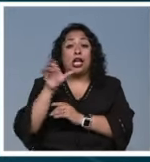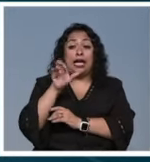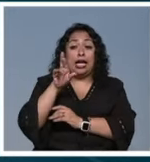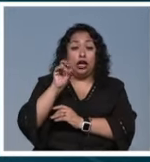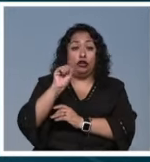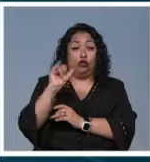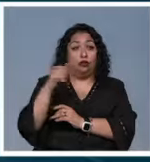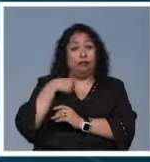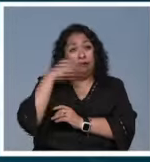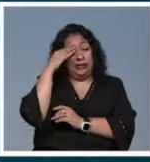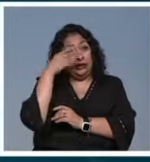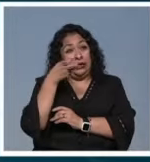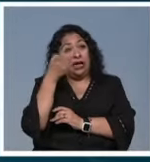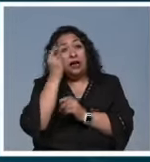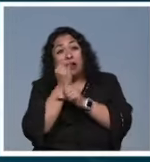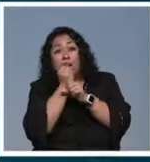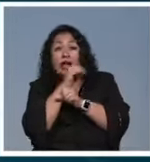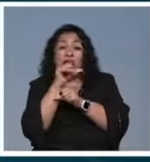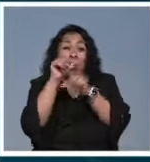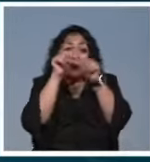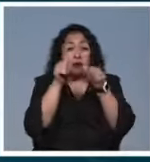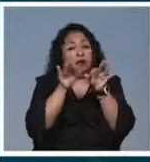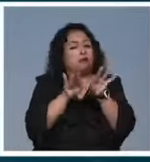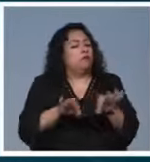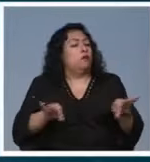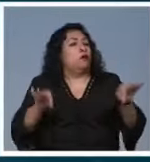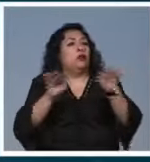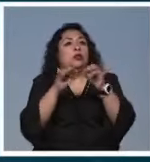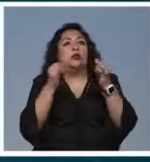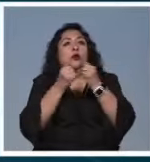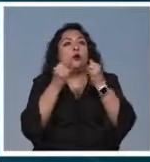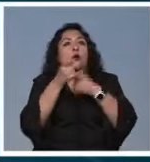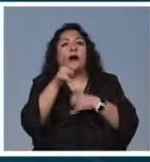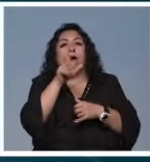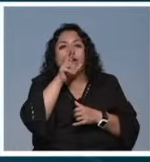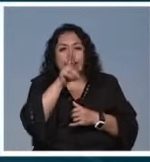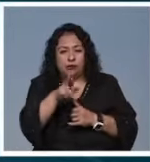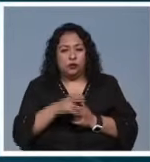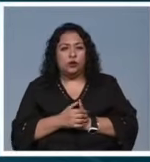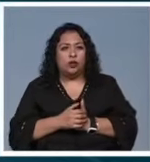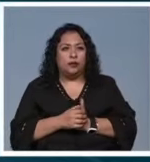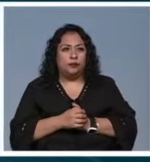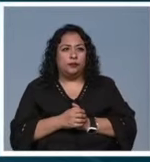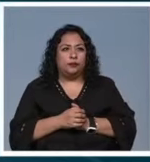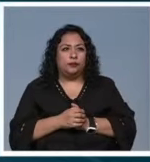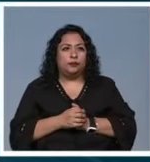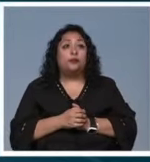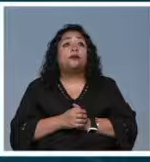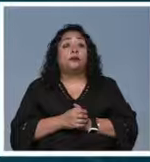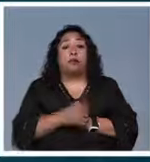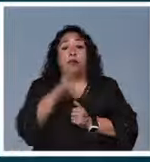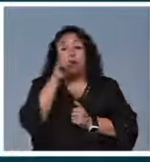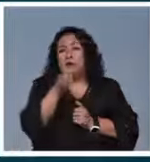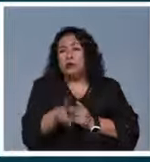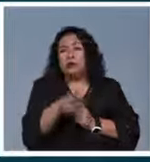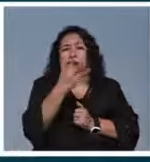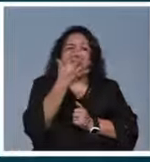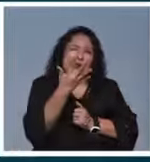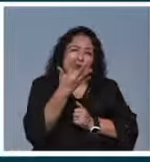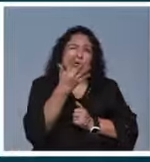Soto considera el camino de su exploración artística tan importante como la obra resultante. En realidad son como